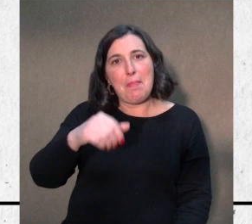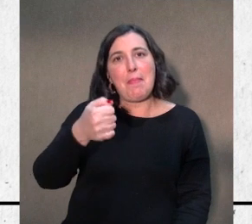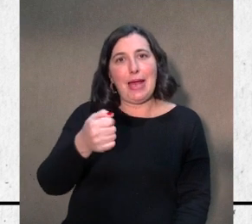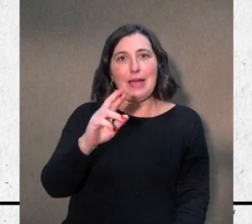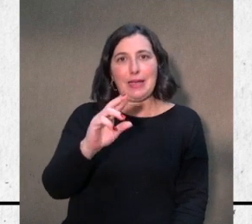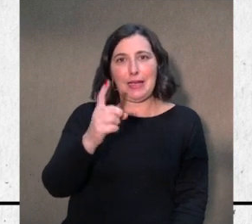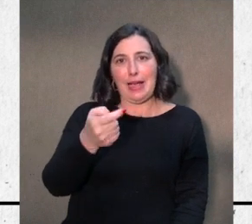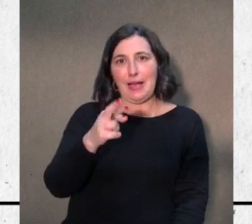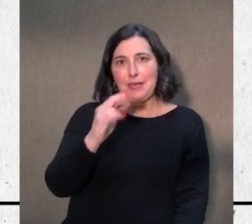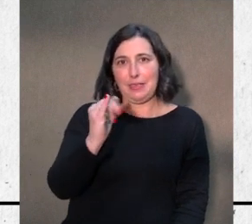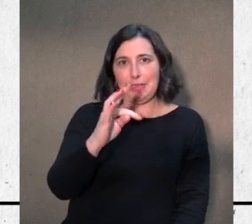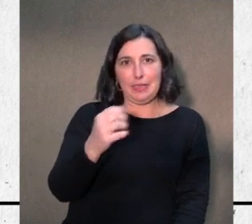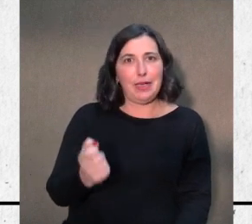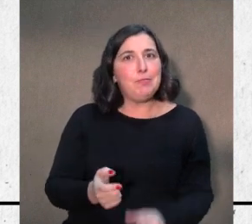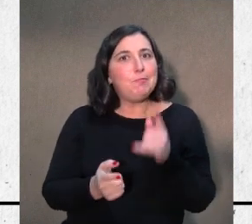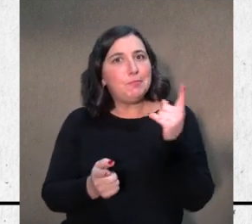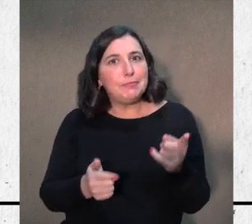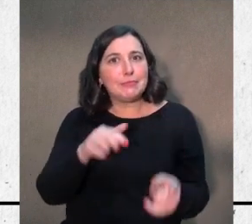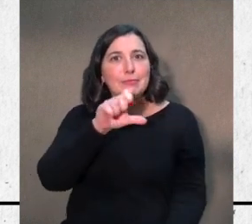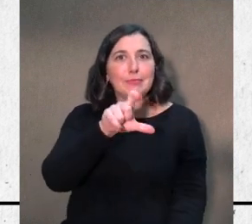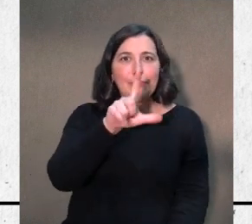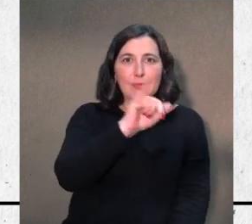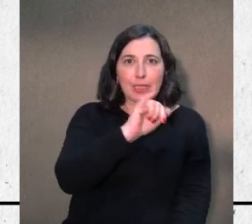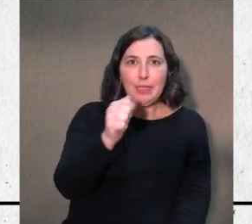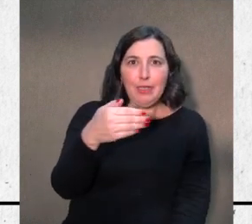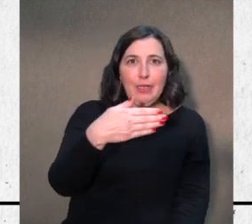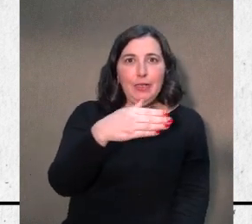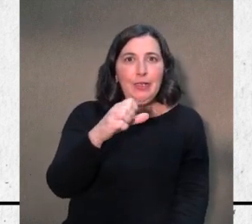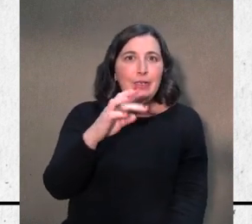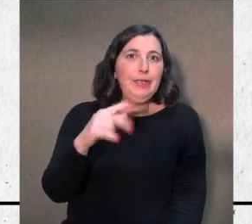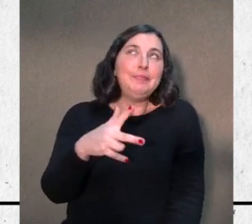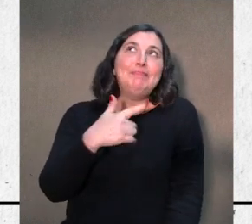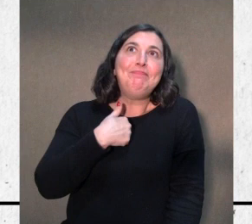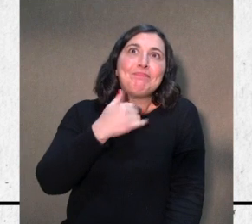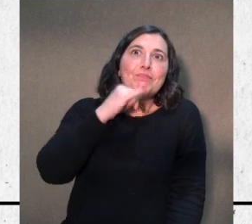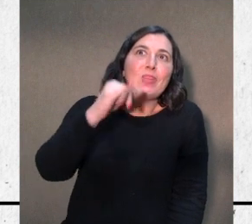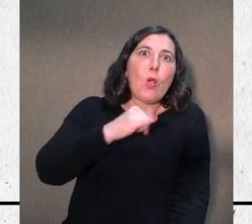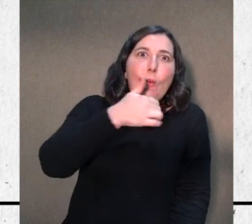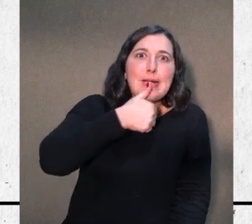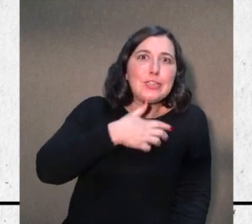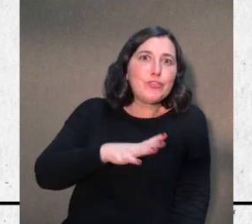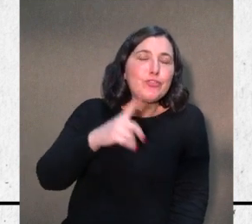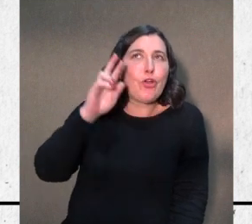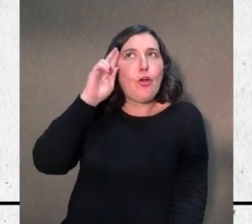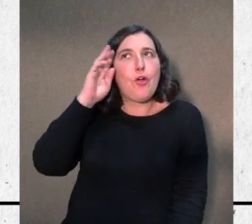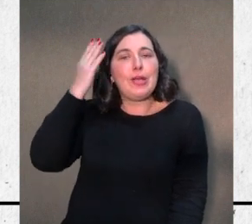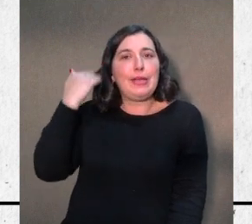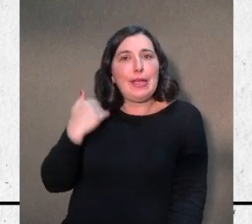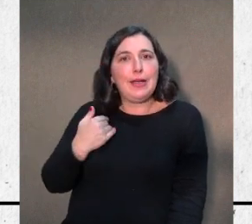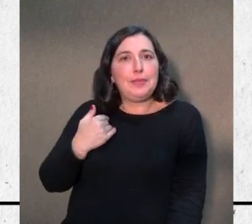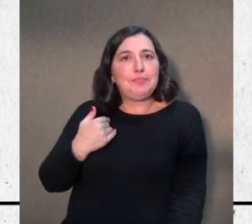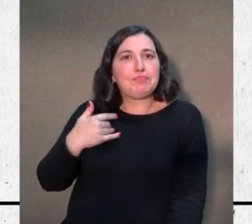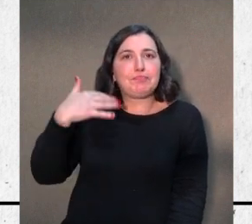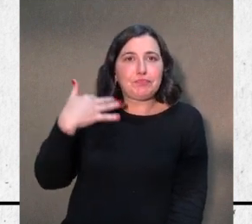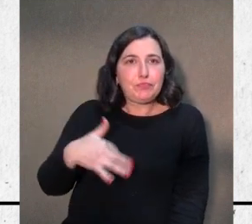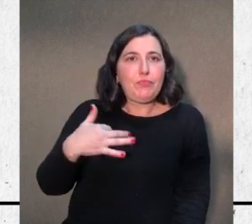Bueno, como anecdótico en sí, el hecho, muchas cosas, ¿no? Pero el hecho ese que yo les comentaba de que en